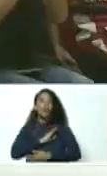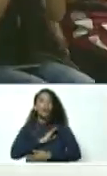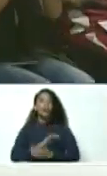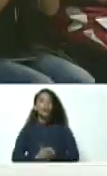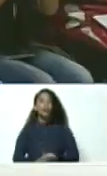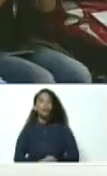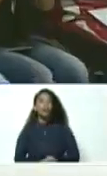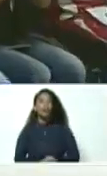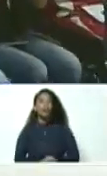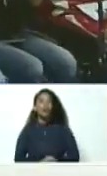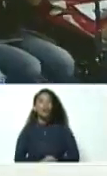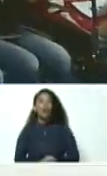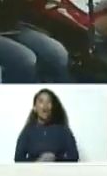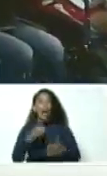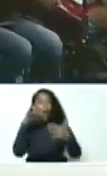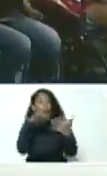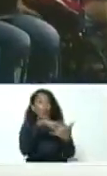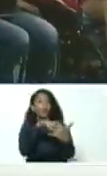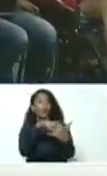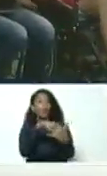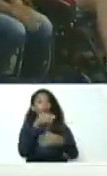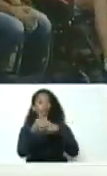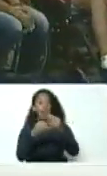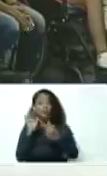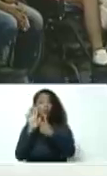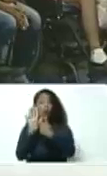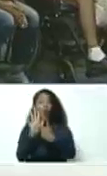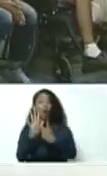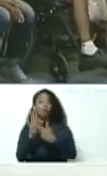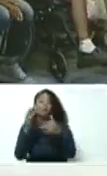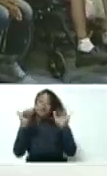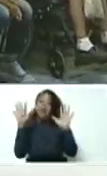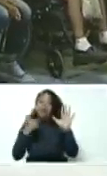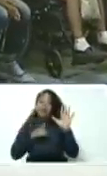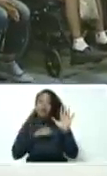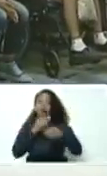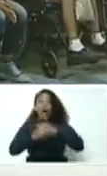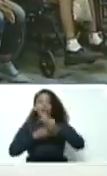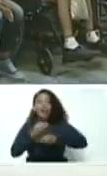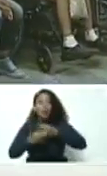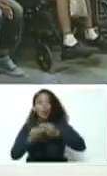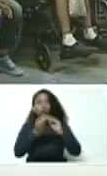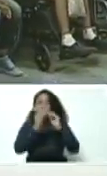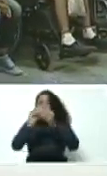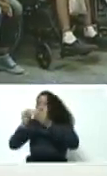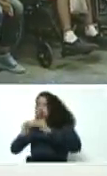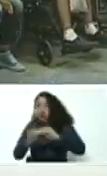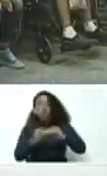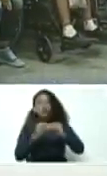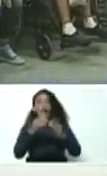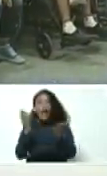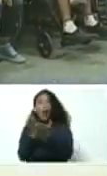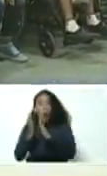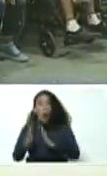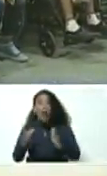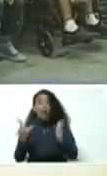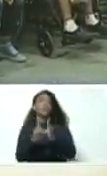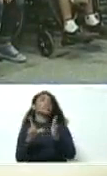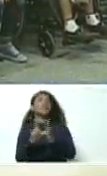Está la batalla planteada, está planteada. Y mientras tanto, nosotros recuperemos escuelas,